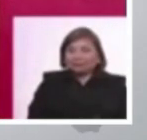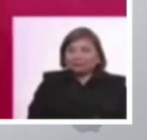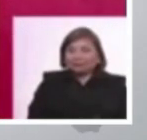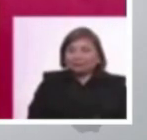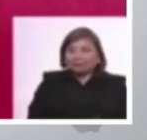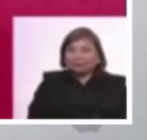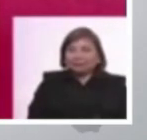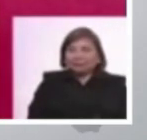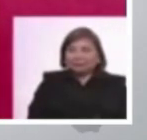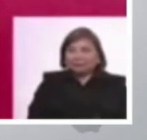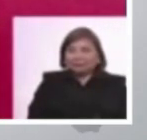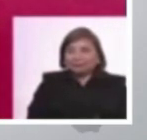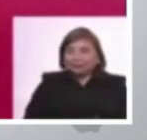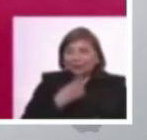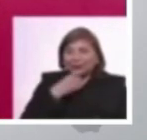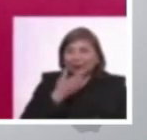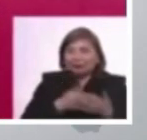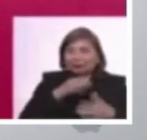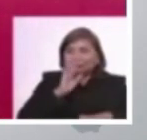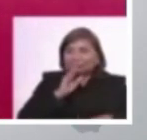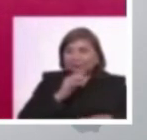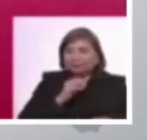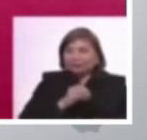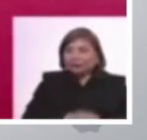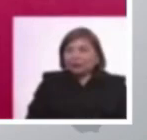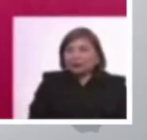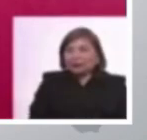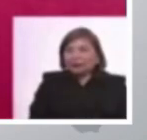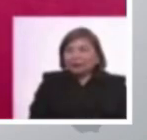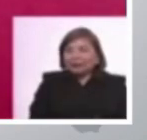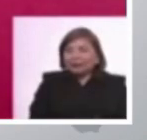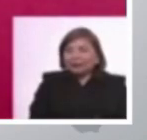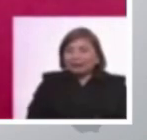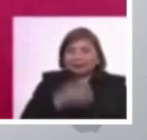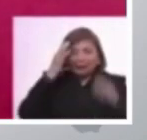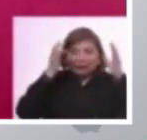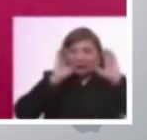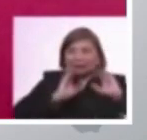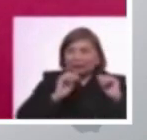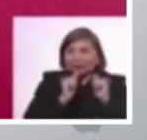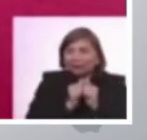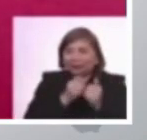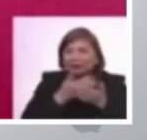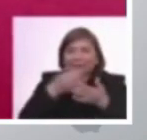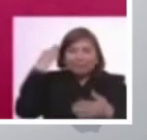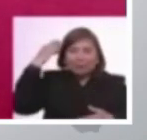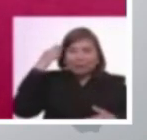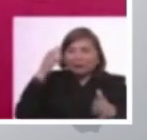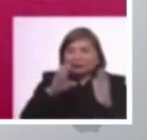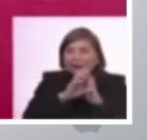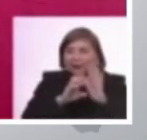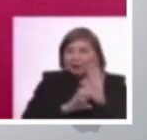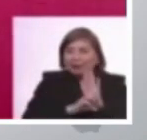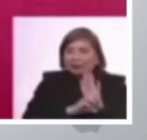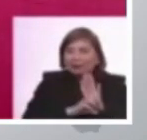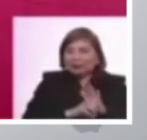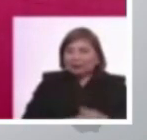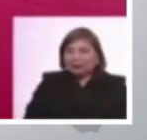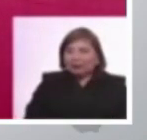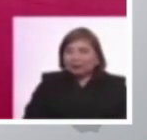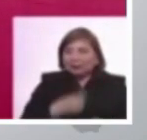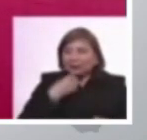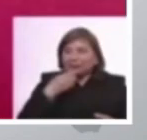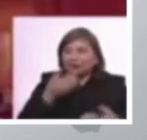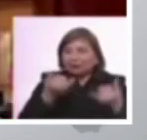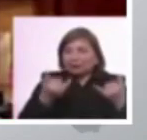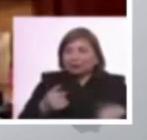ella accedió a la vicepresidencia. Se está cocinando en el Congreso un proyecto de ley para adelantar las elecciones, para